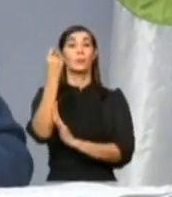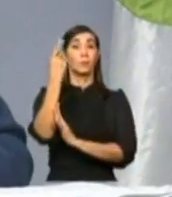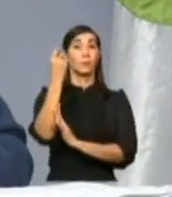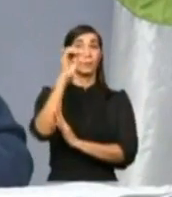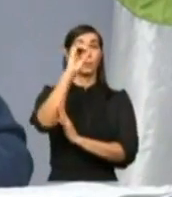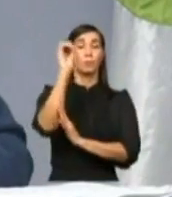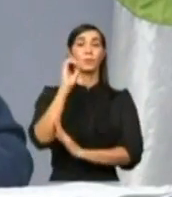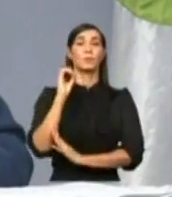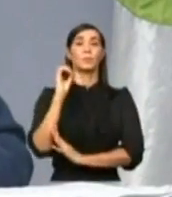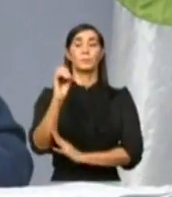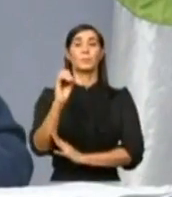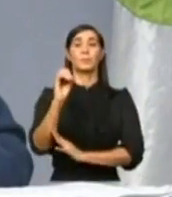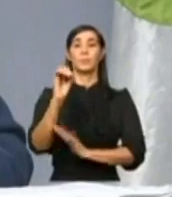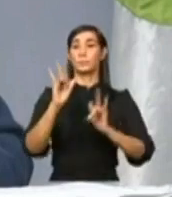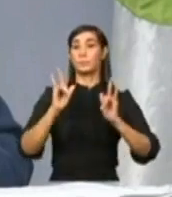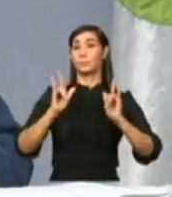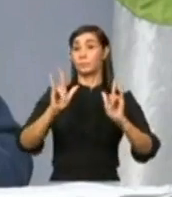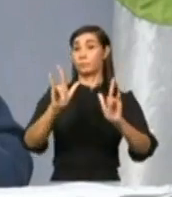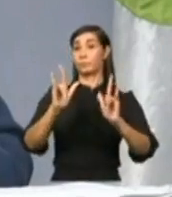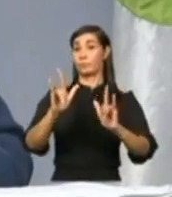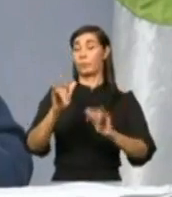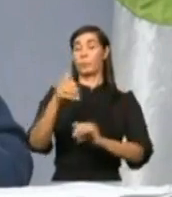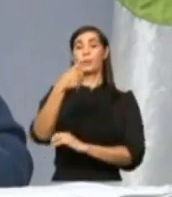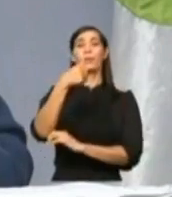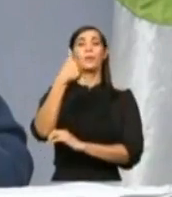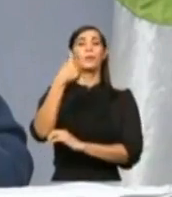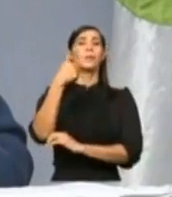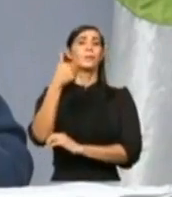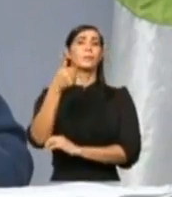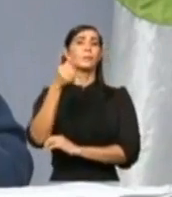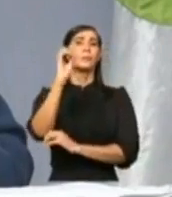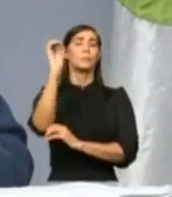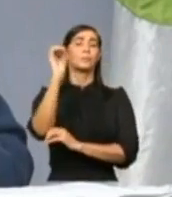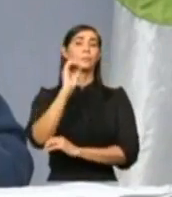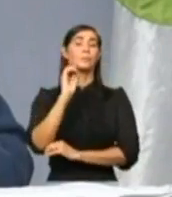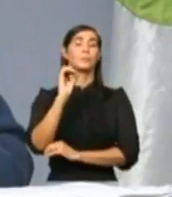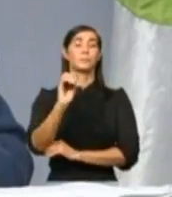11%, Santiago, 10%,